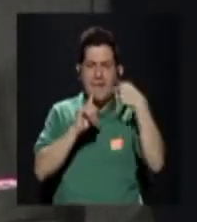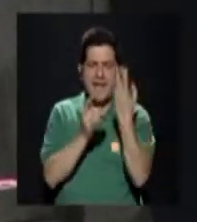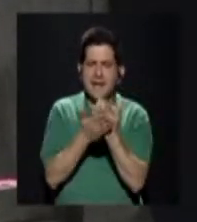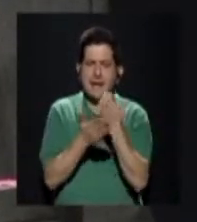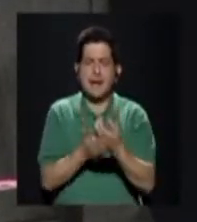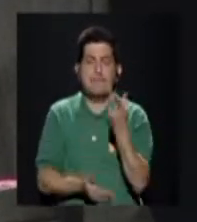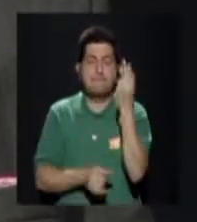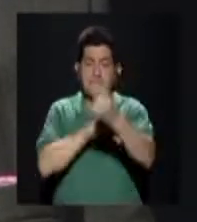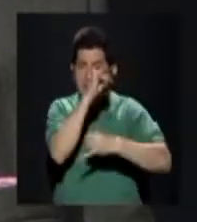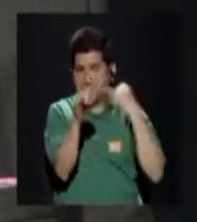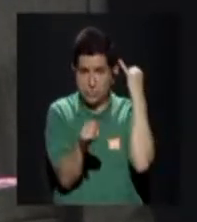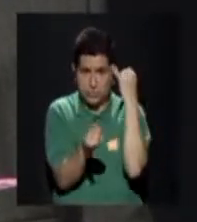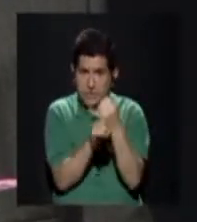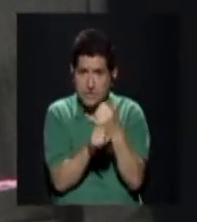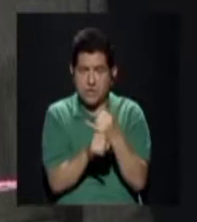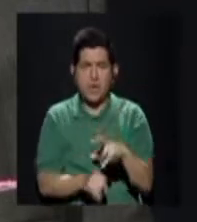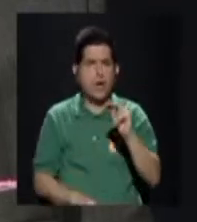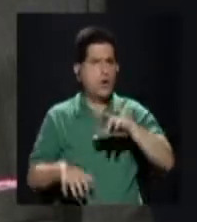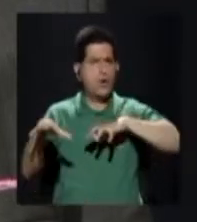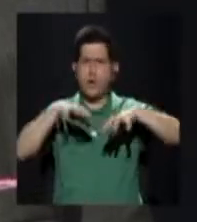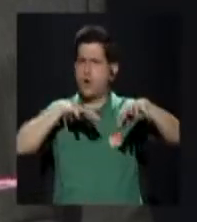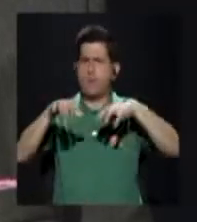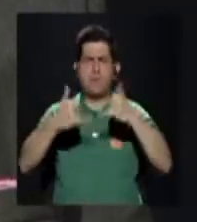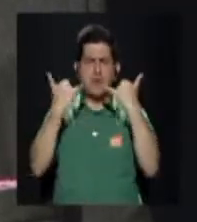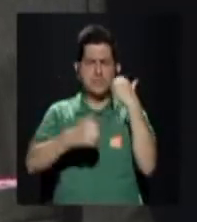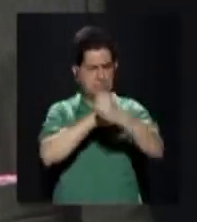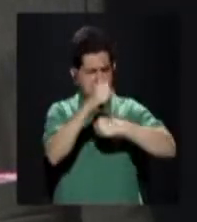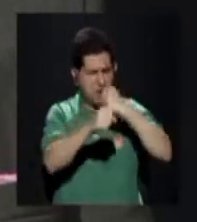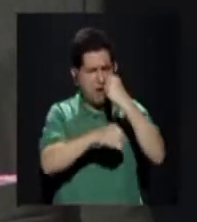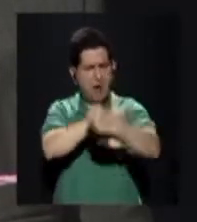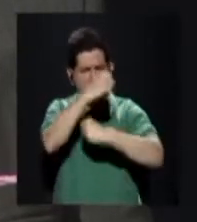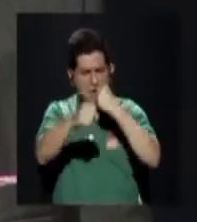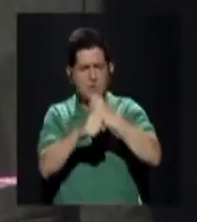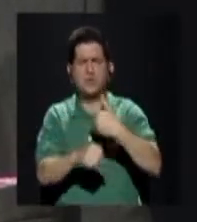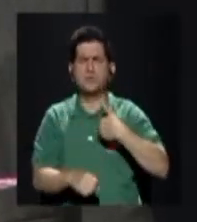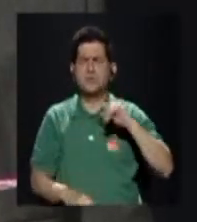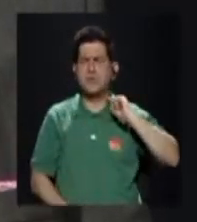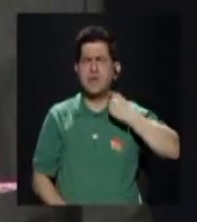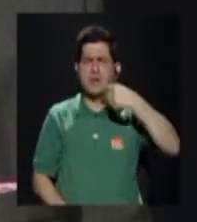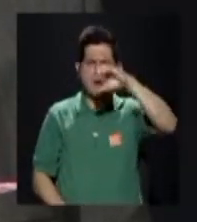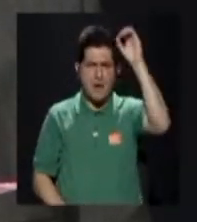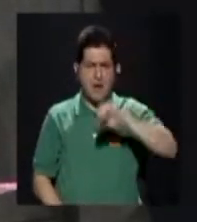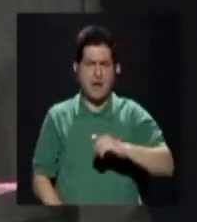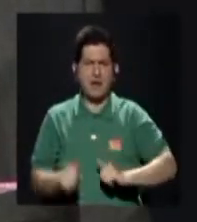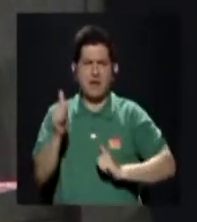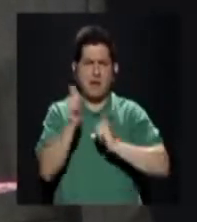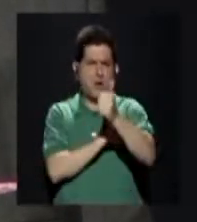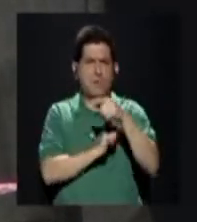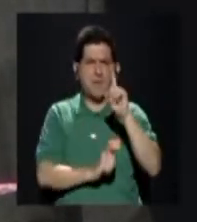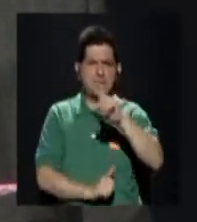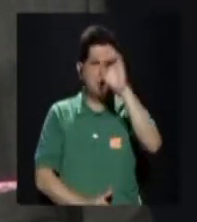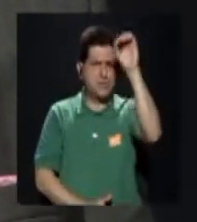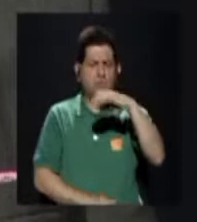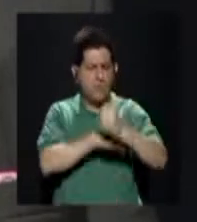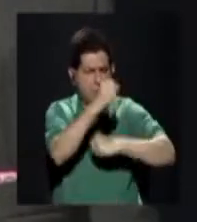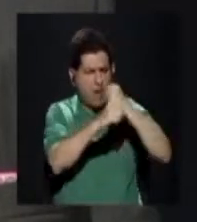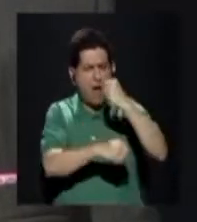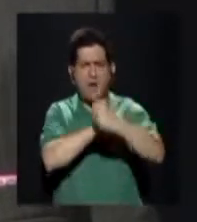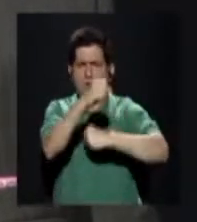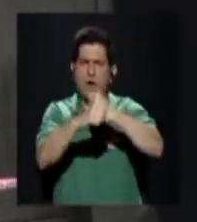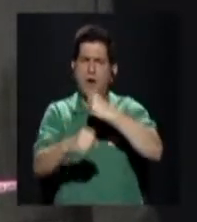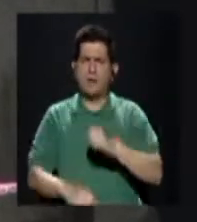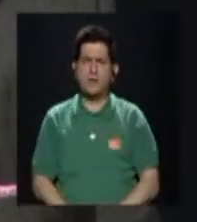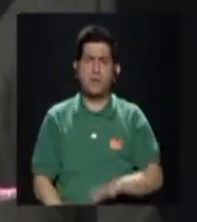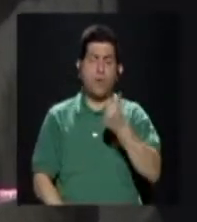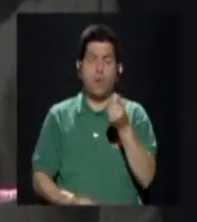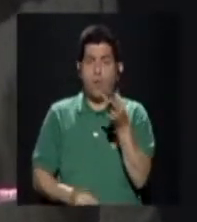precios internacionales no se han movido casi nada desde hace varios años. Tenemos una inflación internacional que no supera el 1% anual, y tenemos